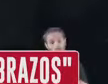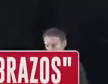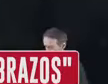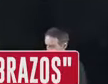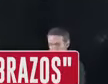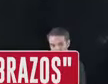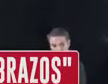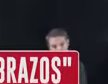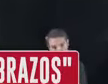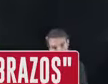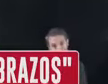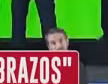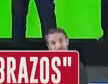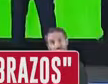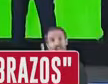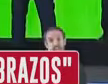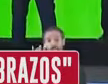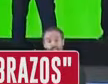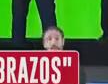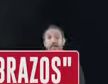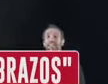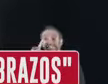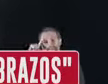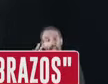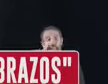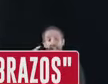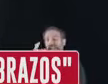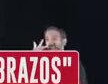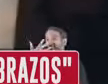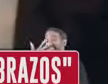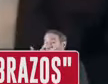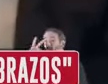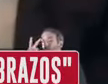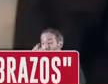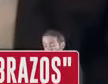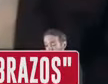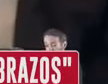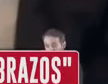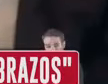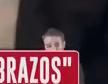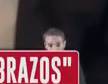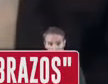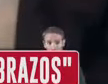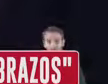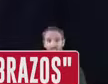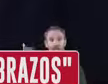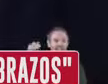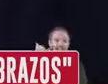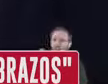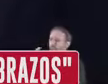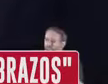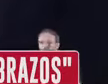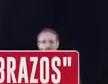en villa martelli el primer villa martelli 52 hectáreas era piedra pastizales